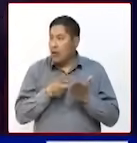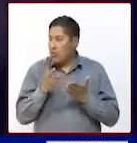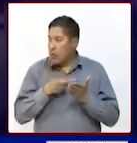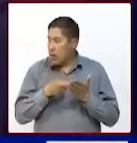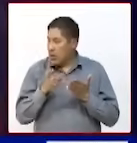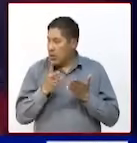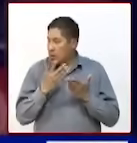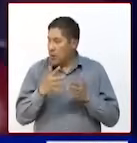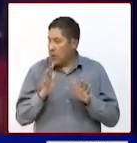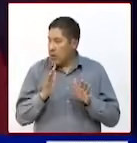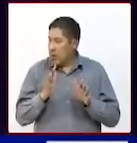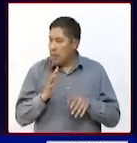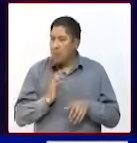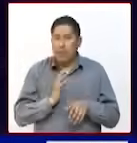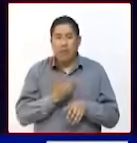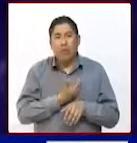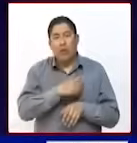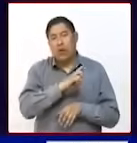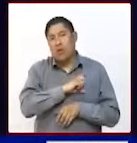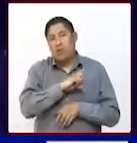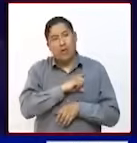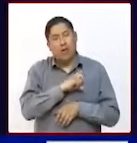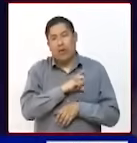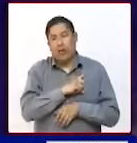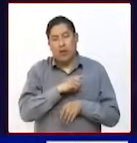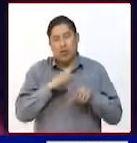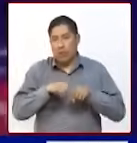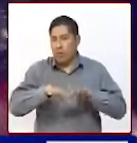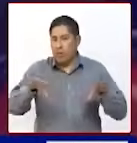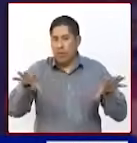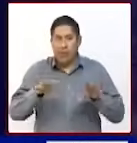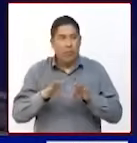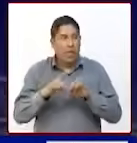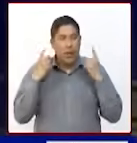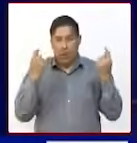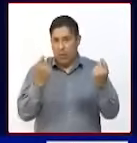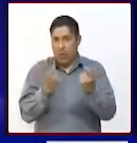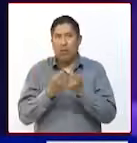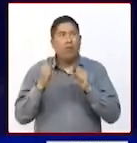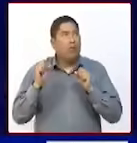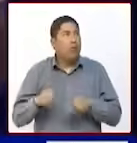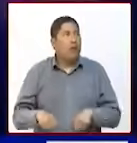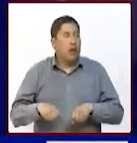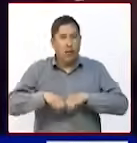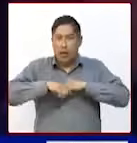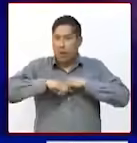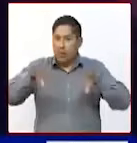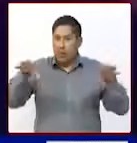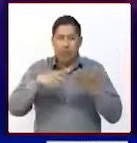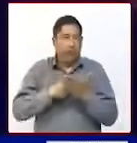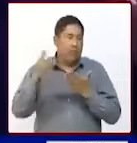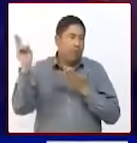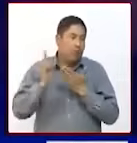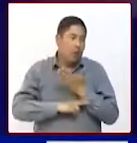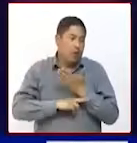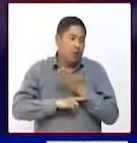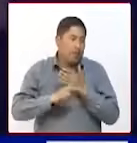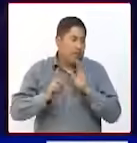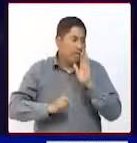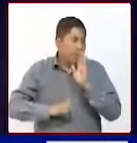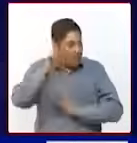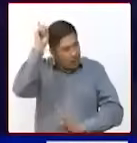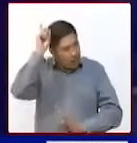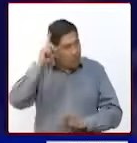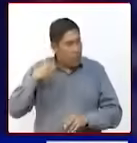ya prácticamente nuestros efectivos policiales se están constituyendo al comando departamental para poder lanzar el plan de alto impacto,